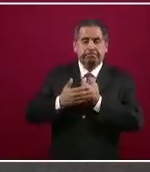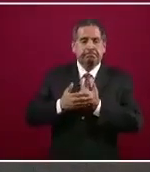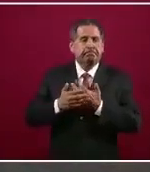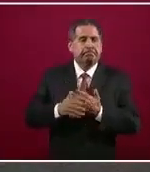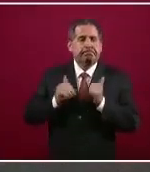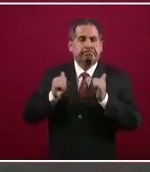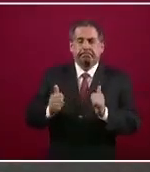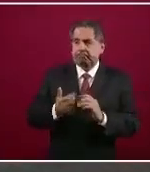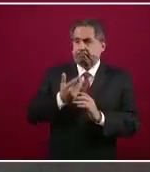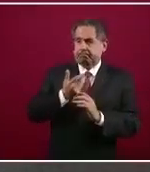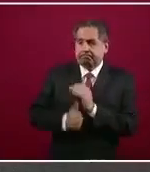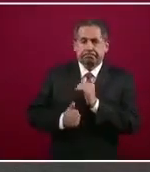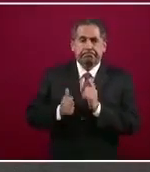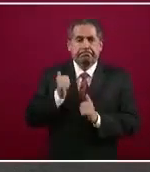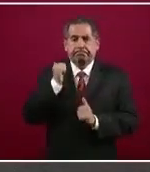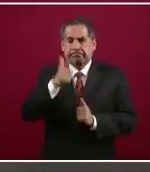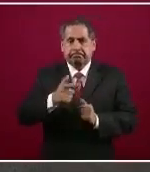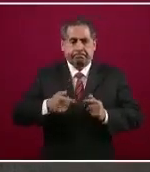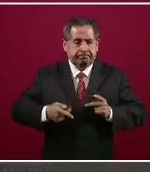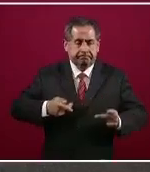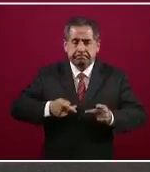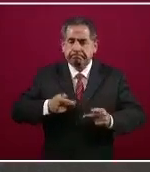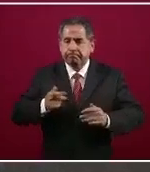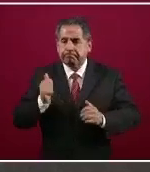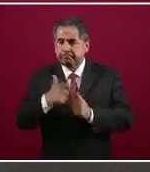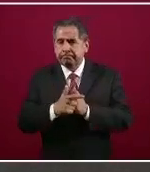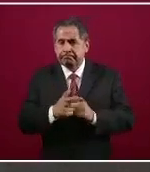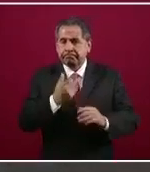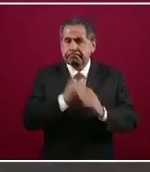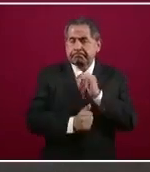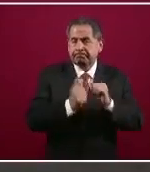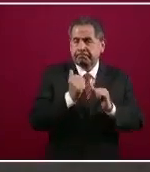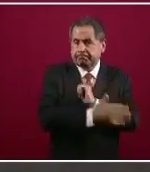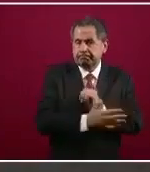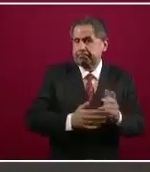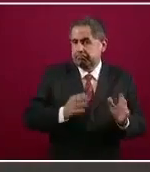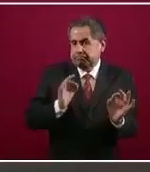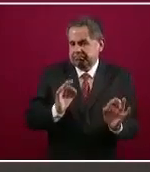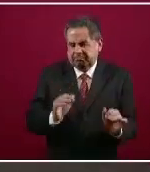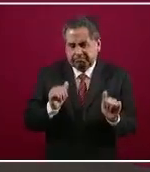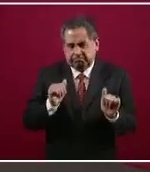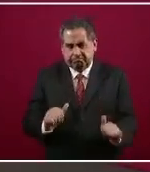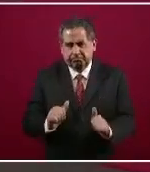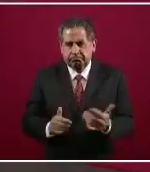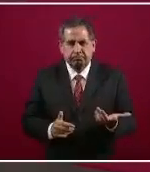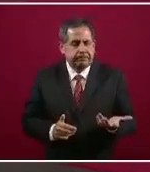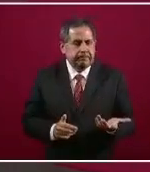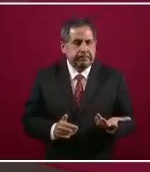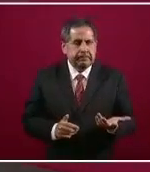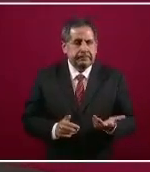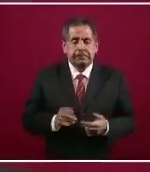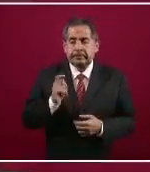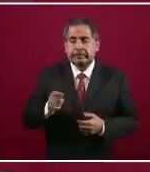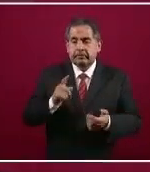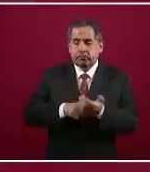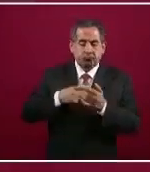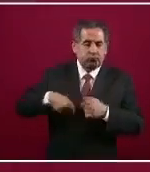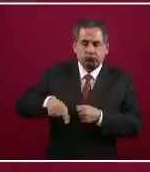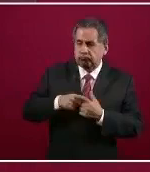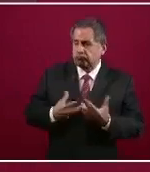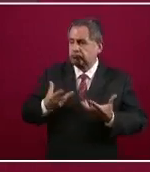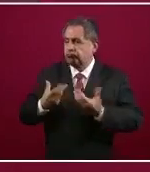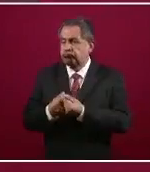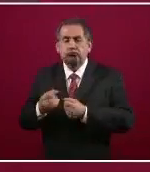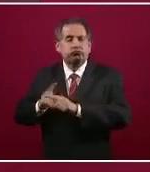tomar medidas preventivas. Y estamos actuando de manera conjunta